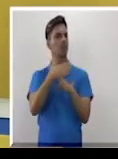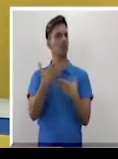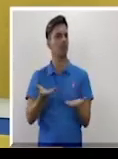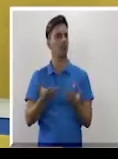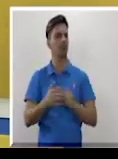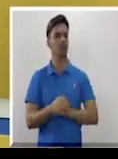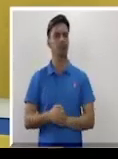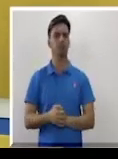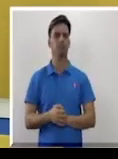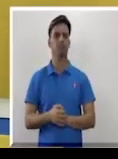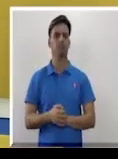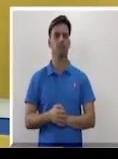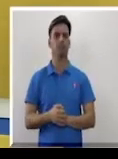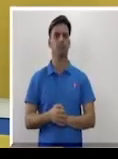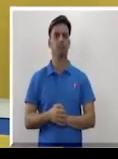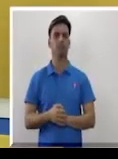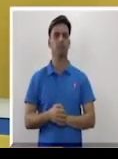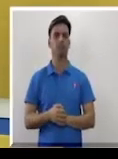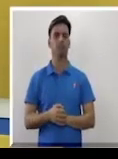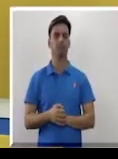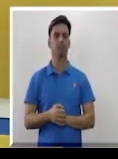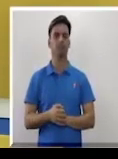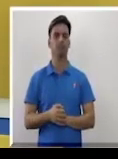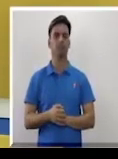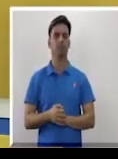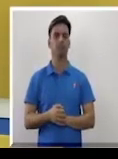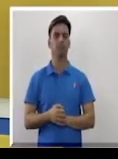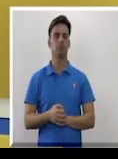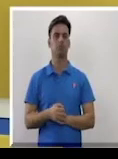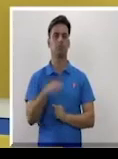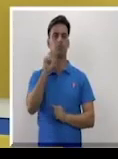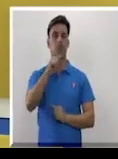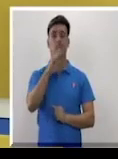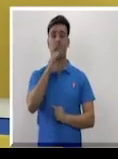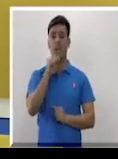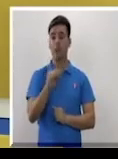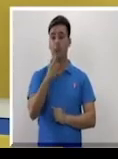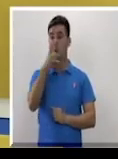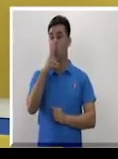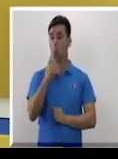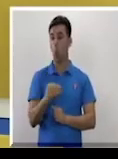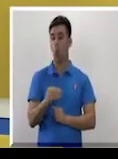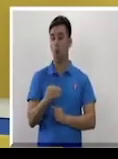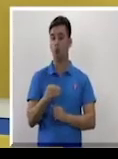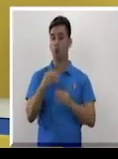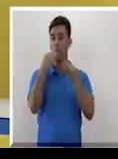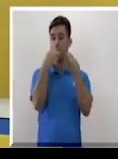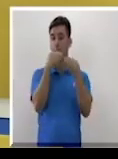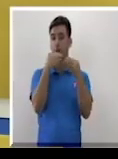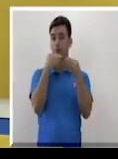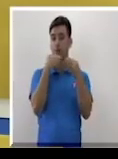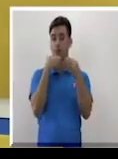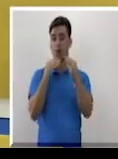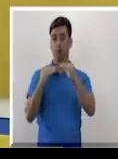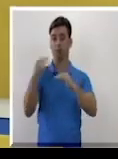significado. Y si estamos hablando de la cantidad de material que se derrochó, fue la cantidad de material que no